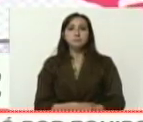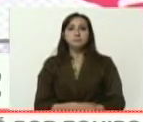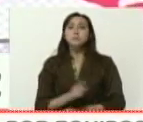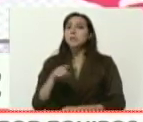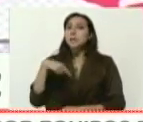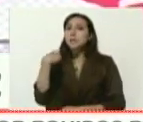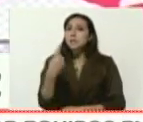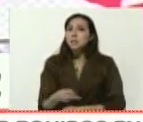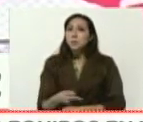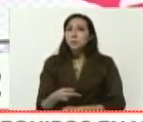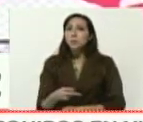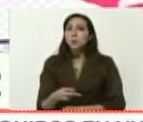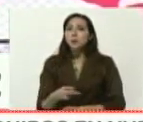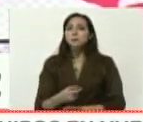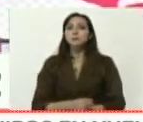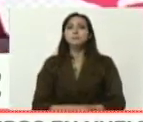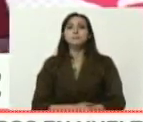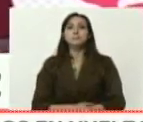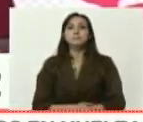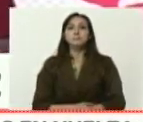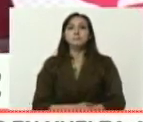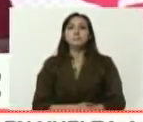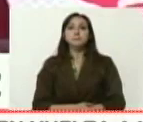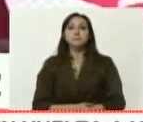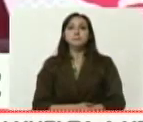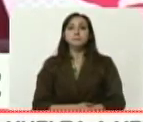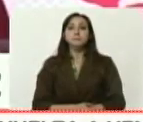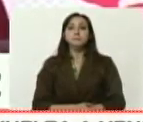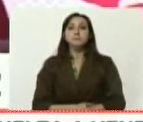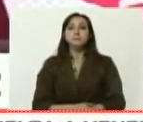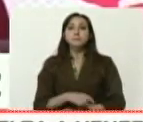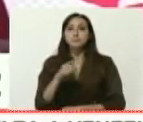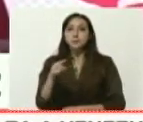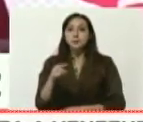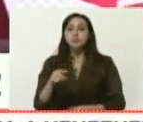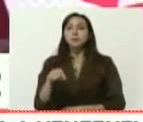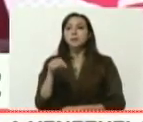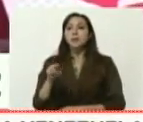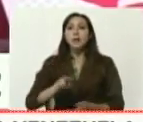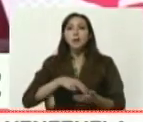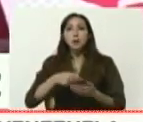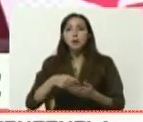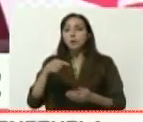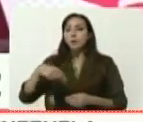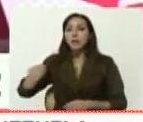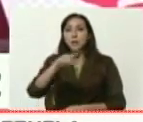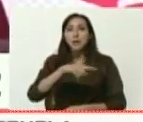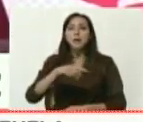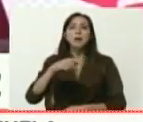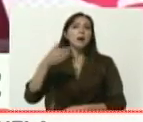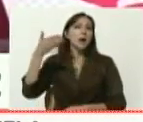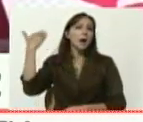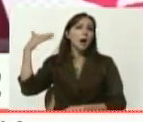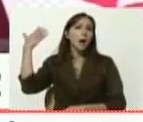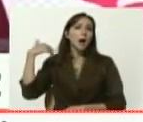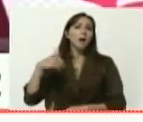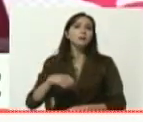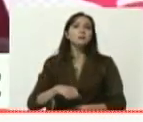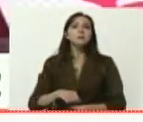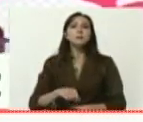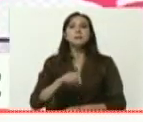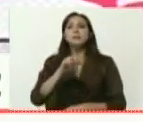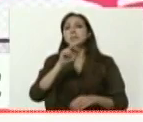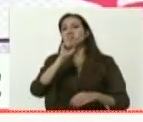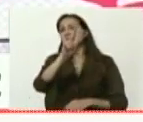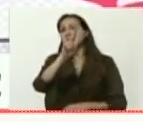Después que era evidente la derrota del proceso armado en la década del 60 y 70, por